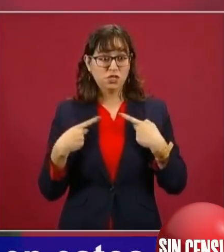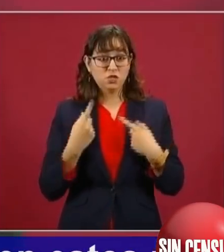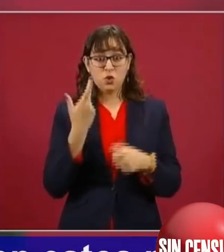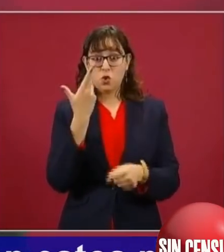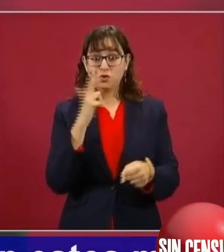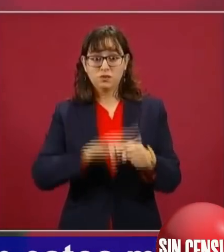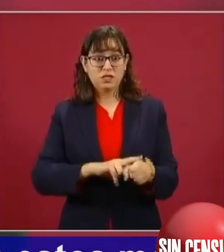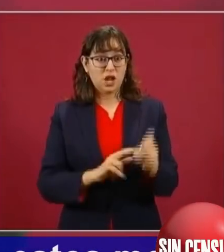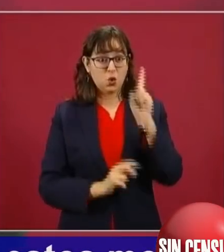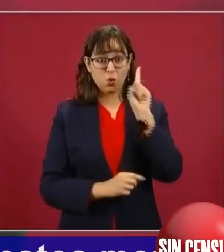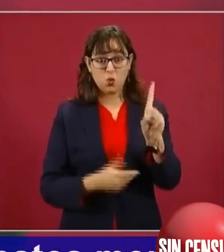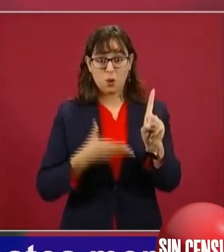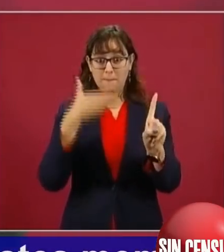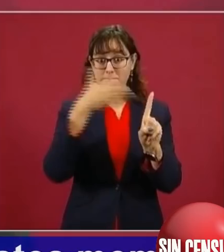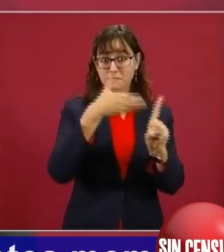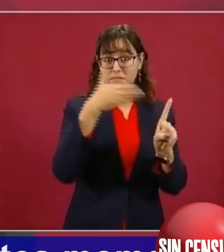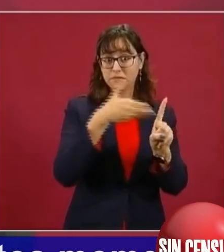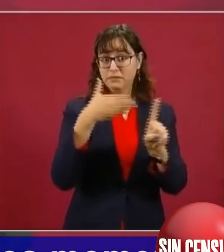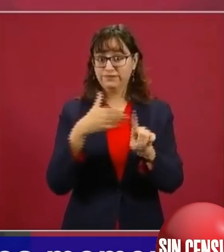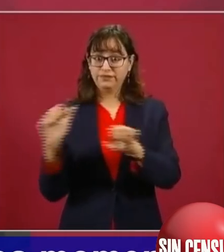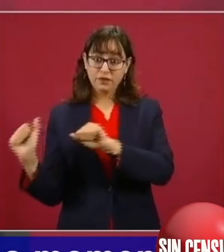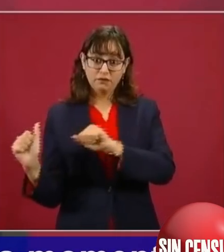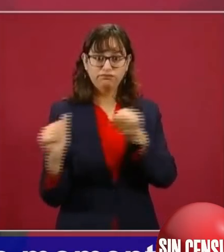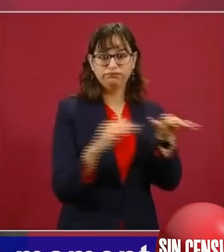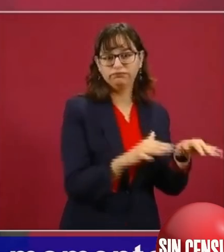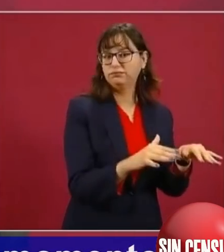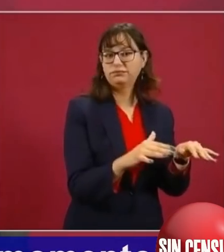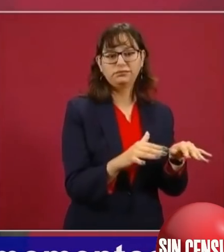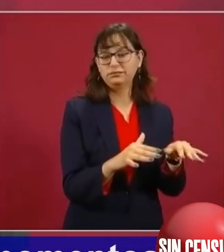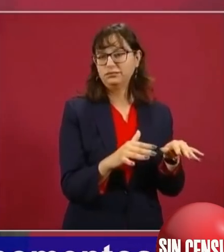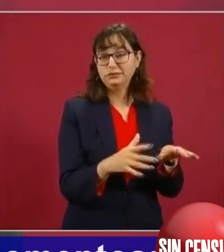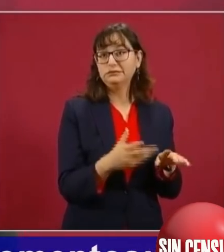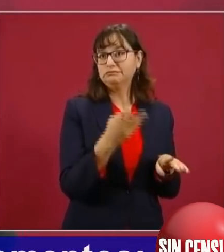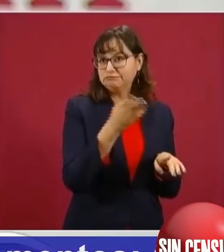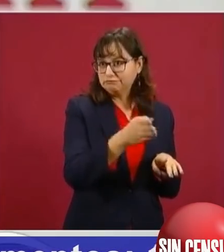estatal se contemplaron los mecanismos para hacer esta